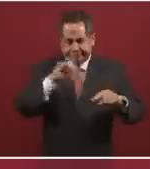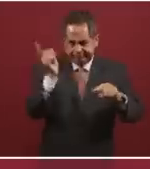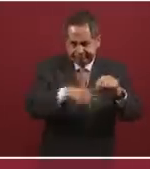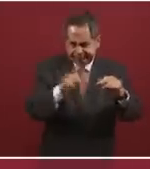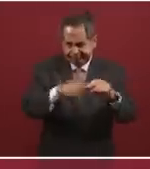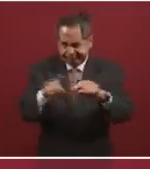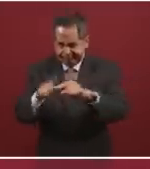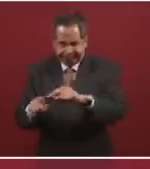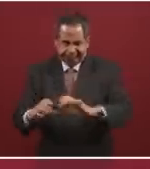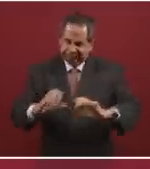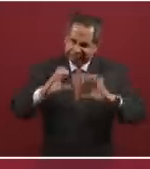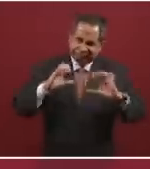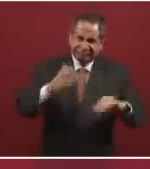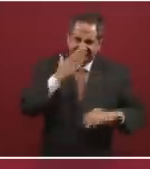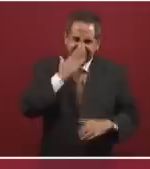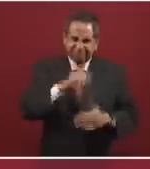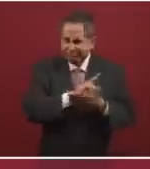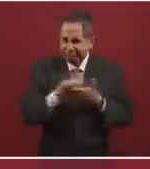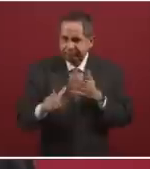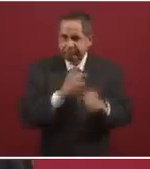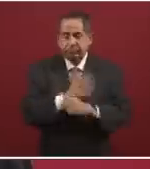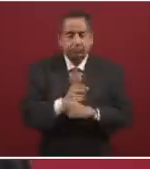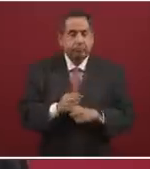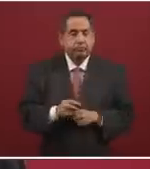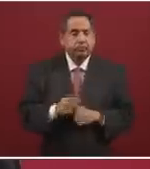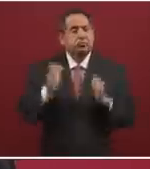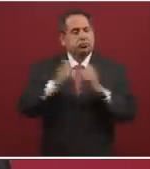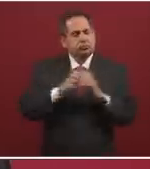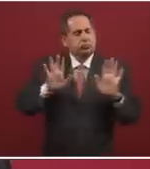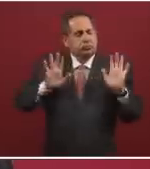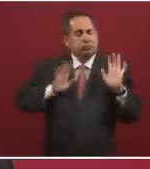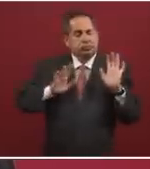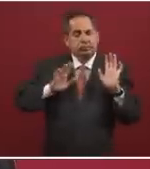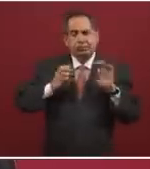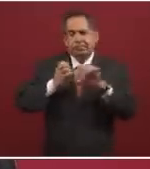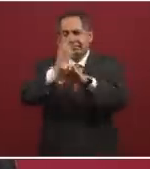todo con respeto a las autonomías.